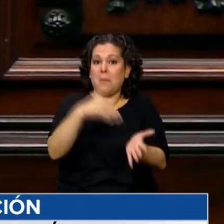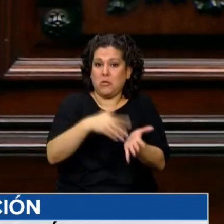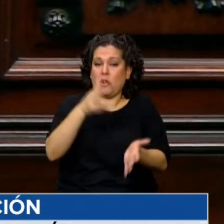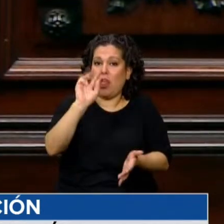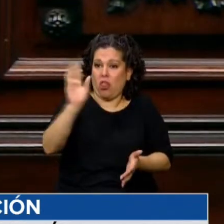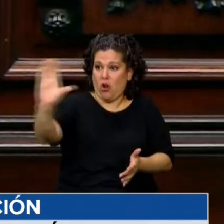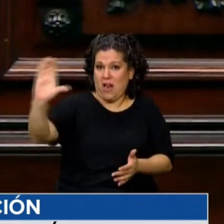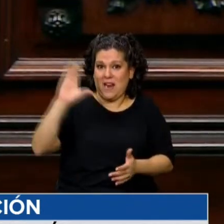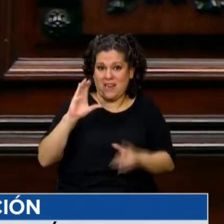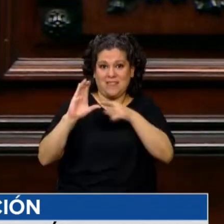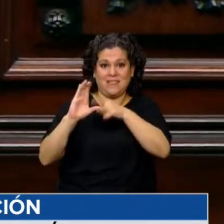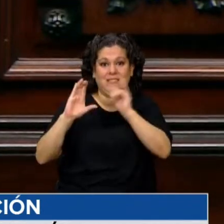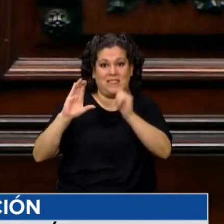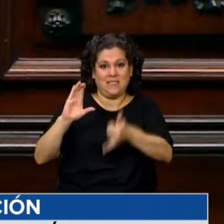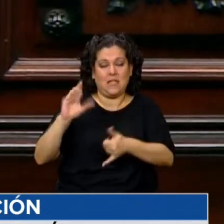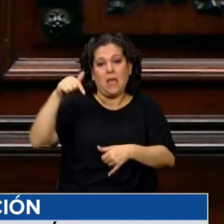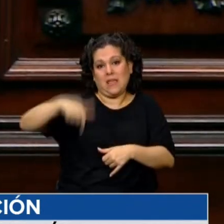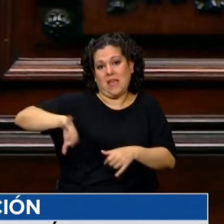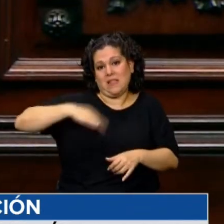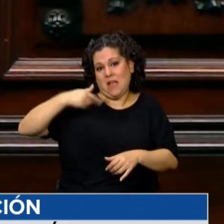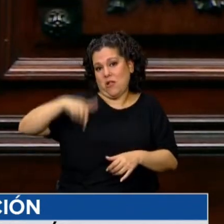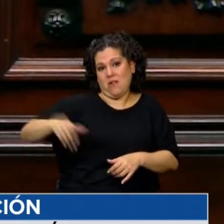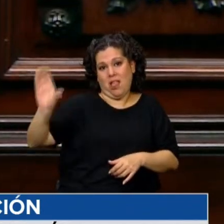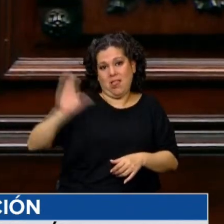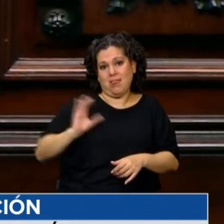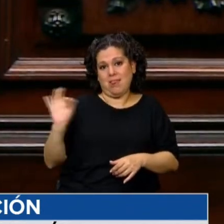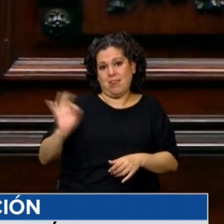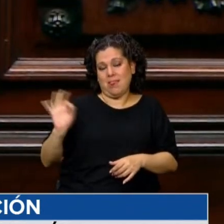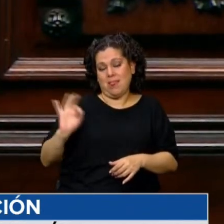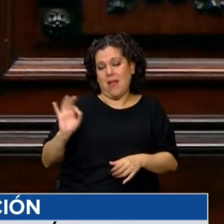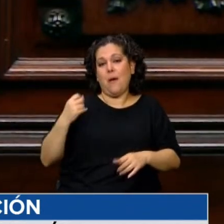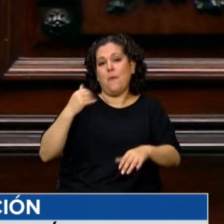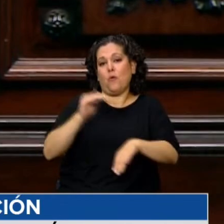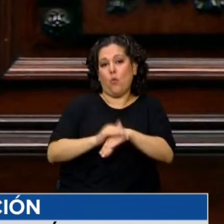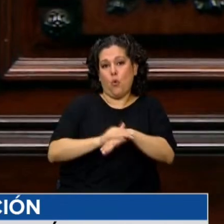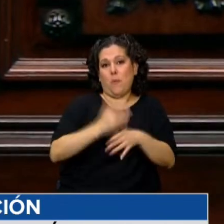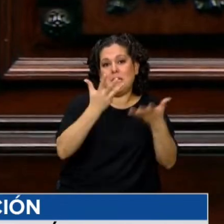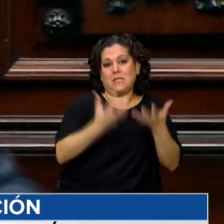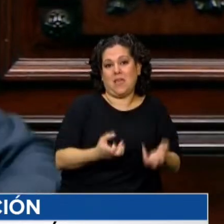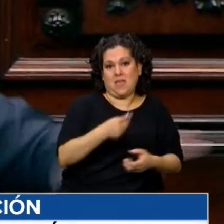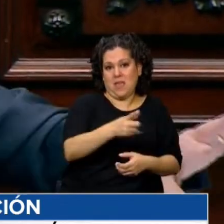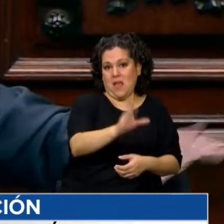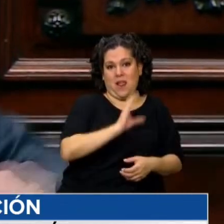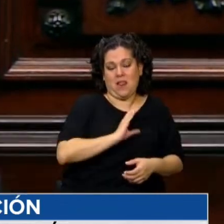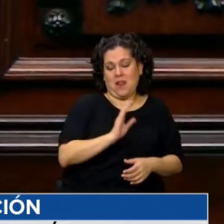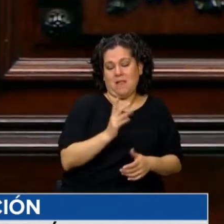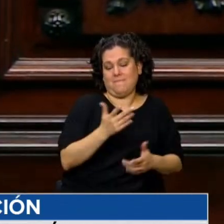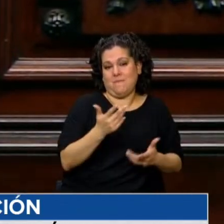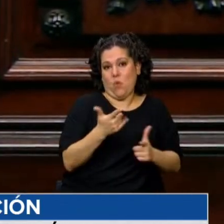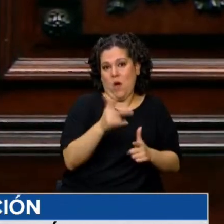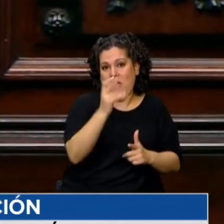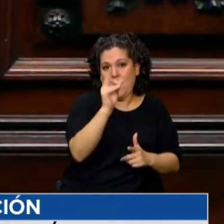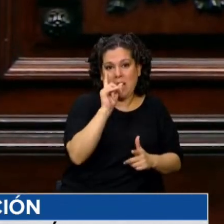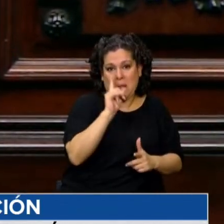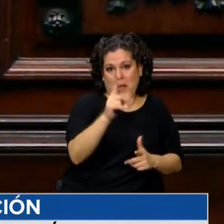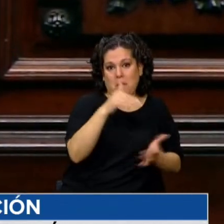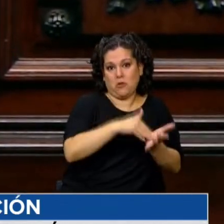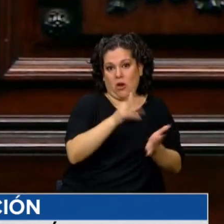dólares que este año no tuvimos de la inflación, de la sequía, y vas a tener además